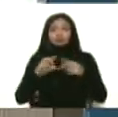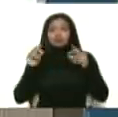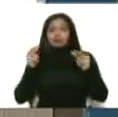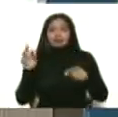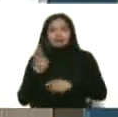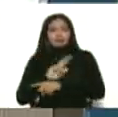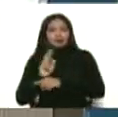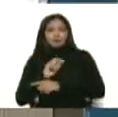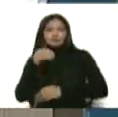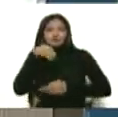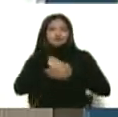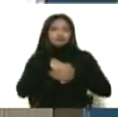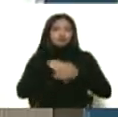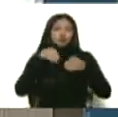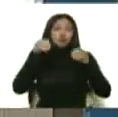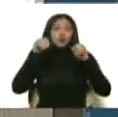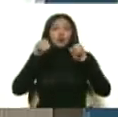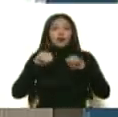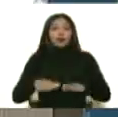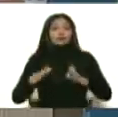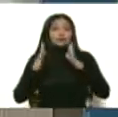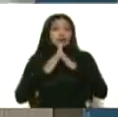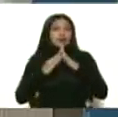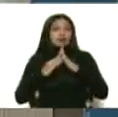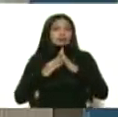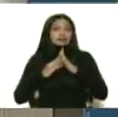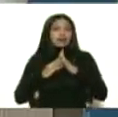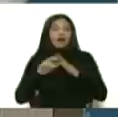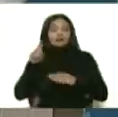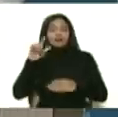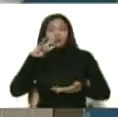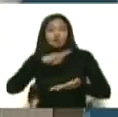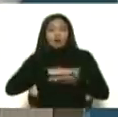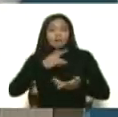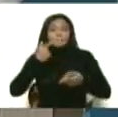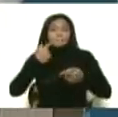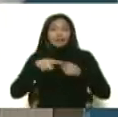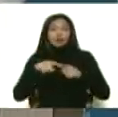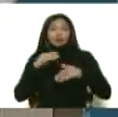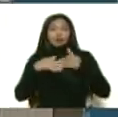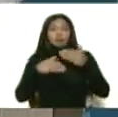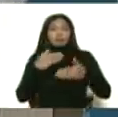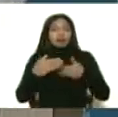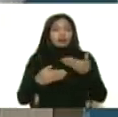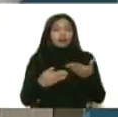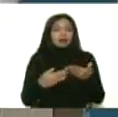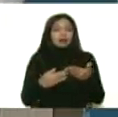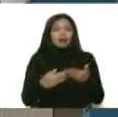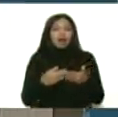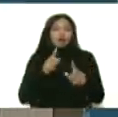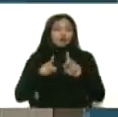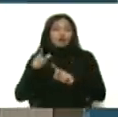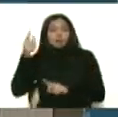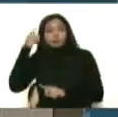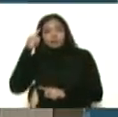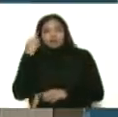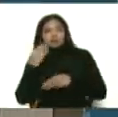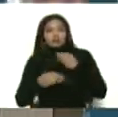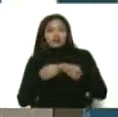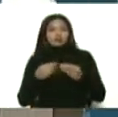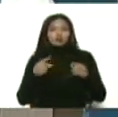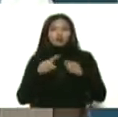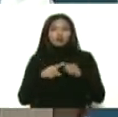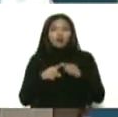inmediato aplicaron la cuarentena radical en Wuhan, pero ya habían pasado varias decenas de días, que generó pues